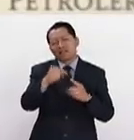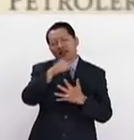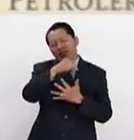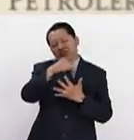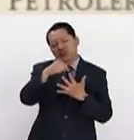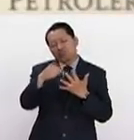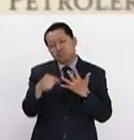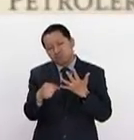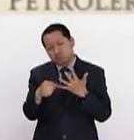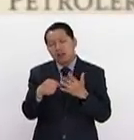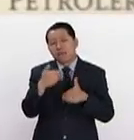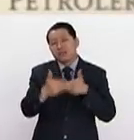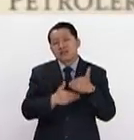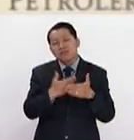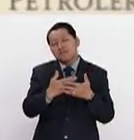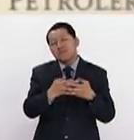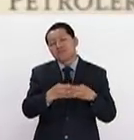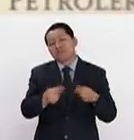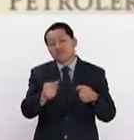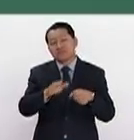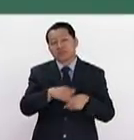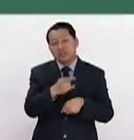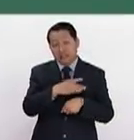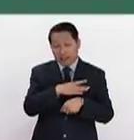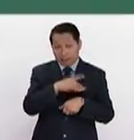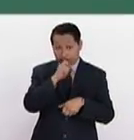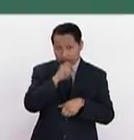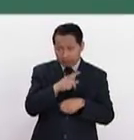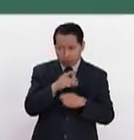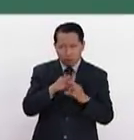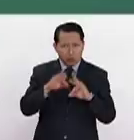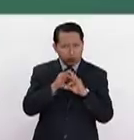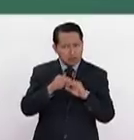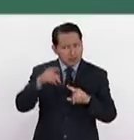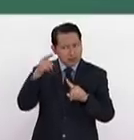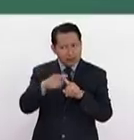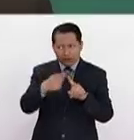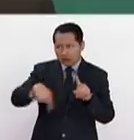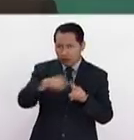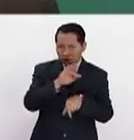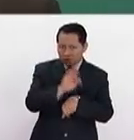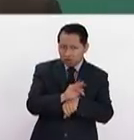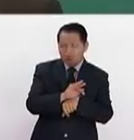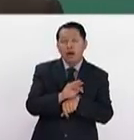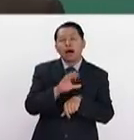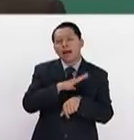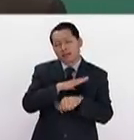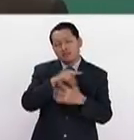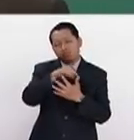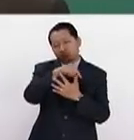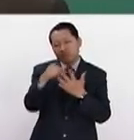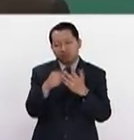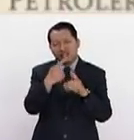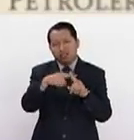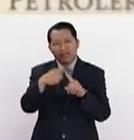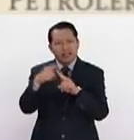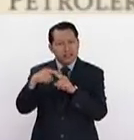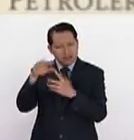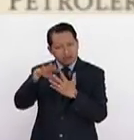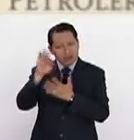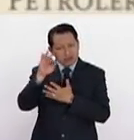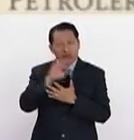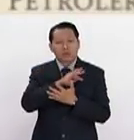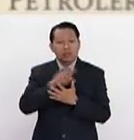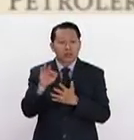por cancelar o preservar la libertad de los consumidores de elegir entre distintas opciones, de regresar